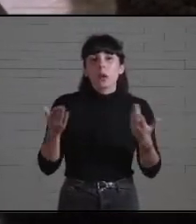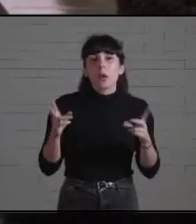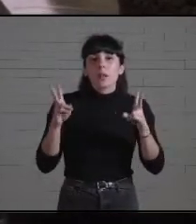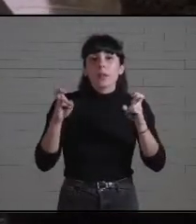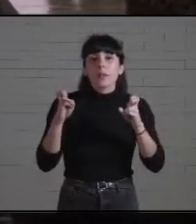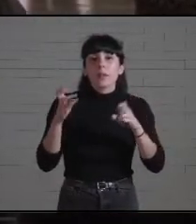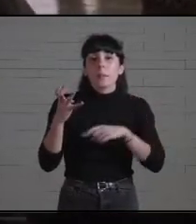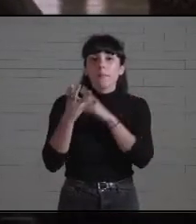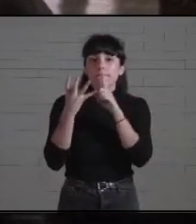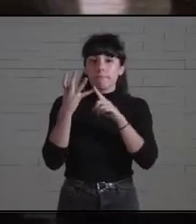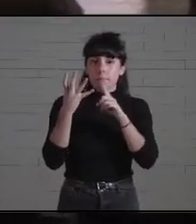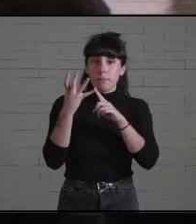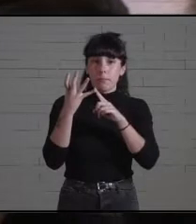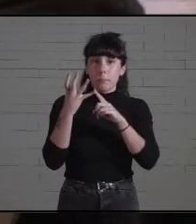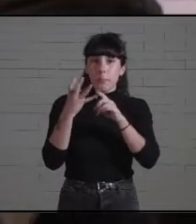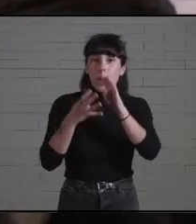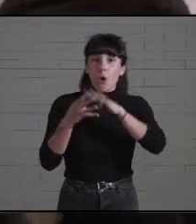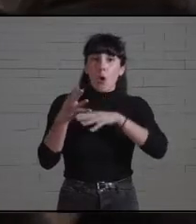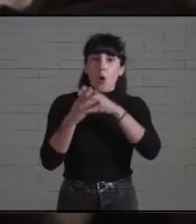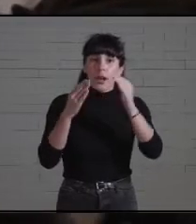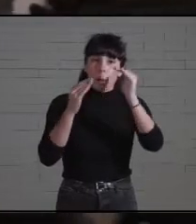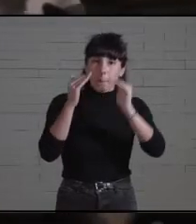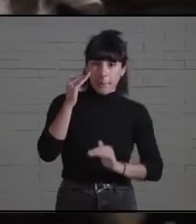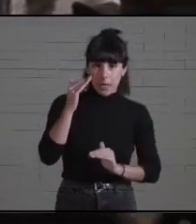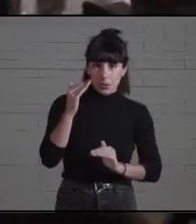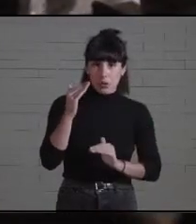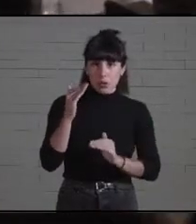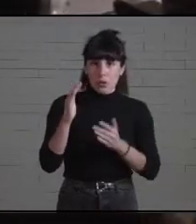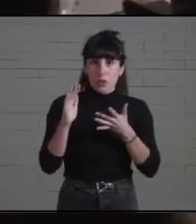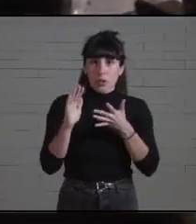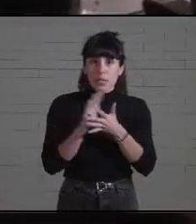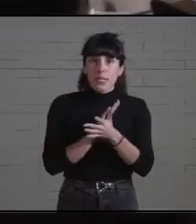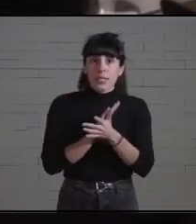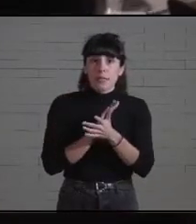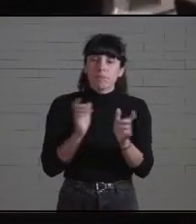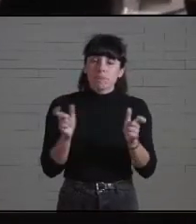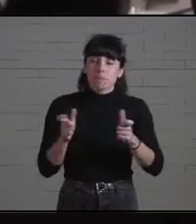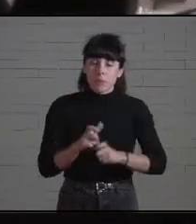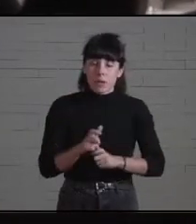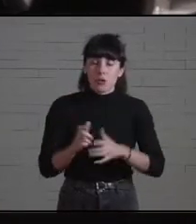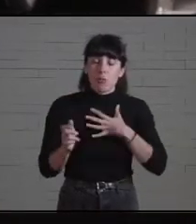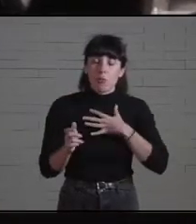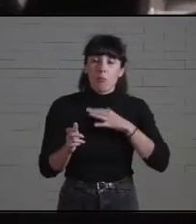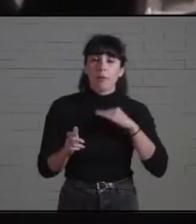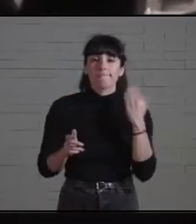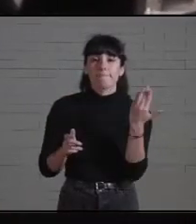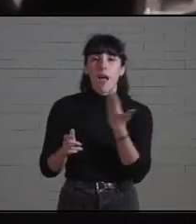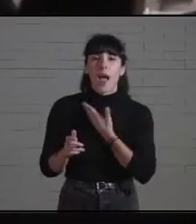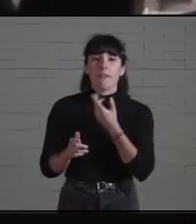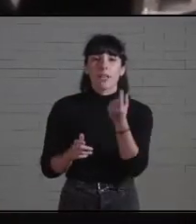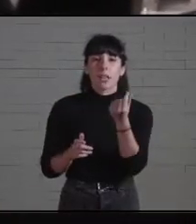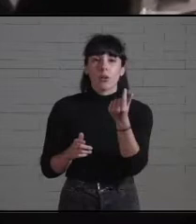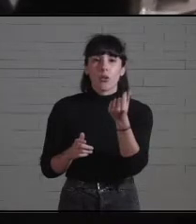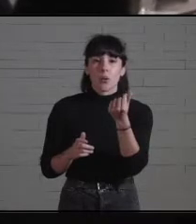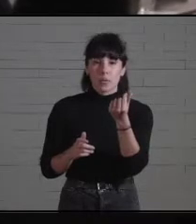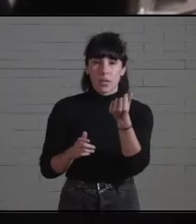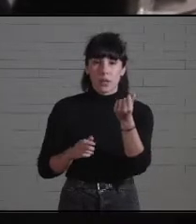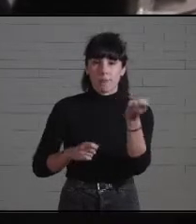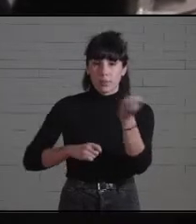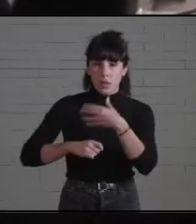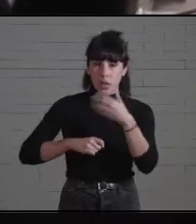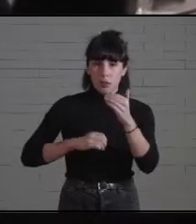jornada, pues que son las que conllevan una penalización económica presente y futura.